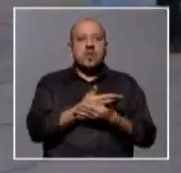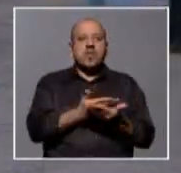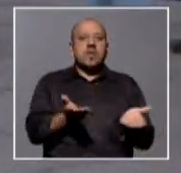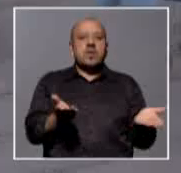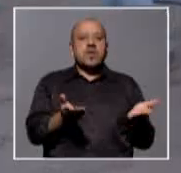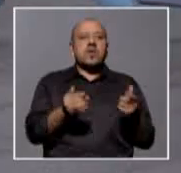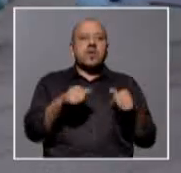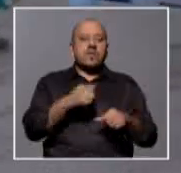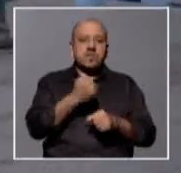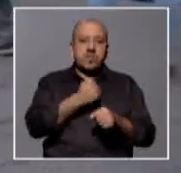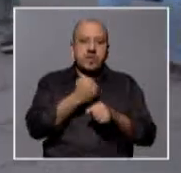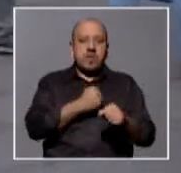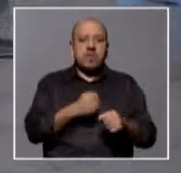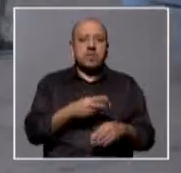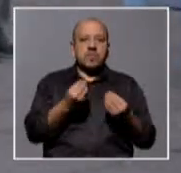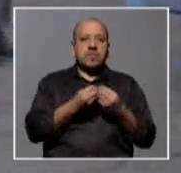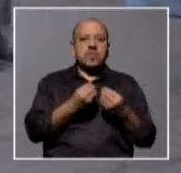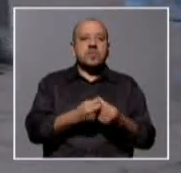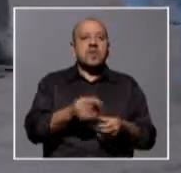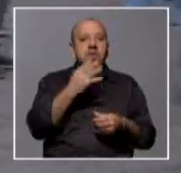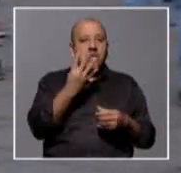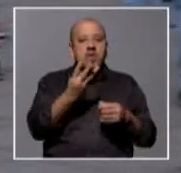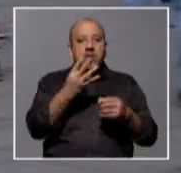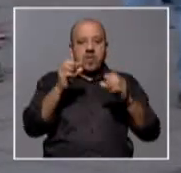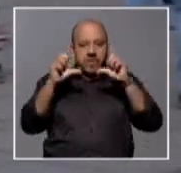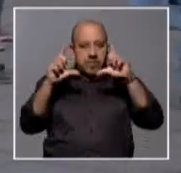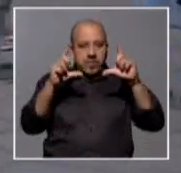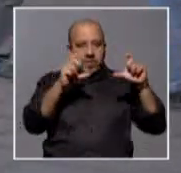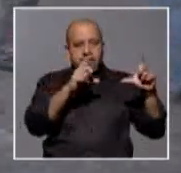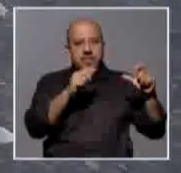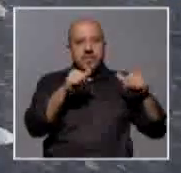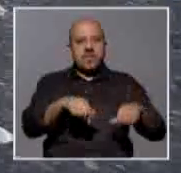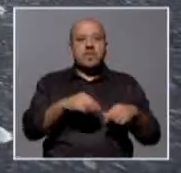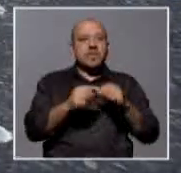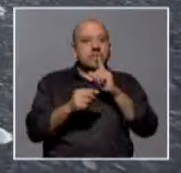que fue un laburo muy conmovedor de 4 fotógrafos, la muestra Imágenes del